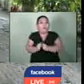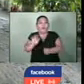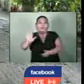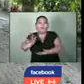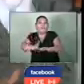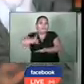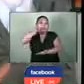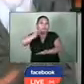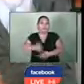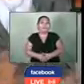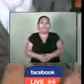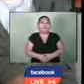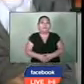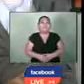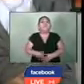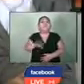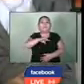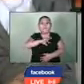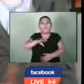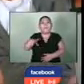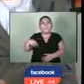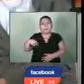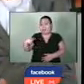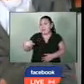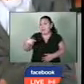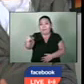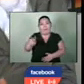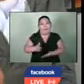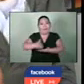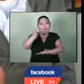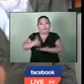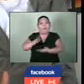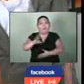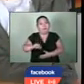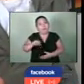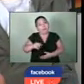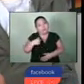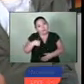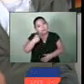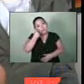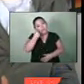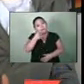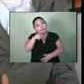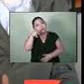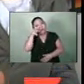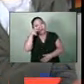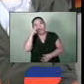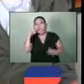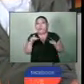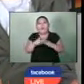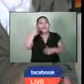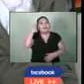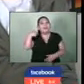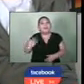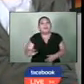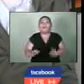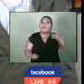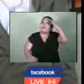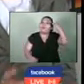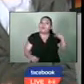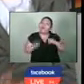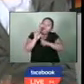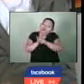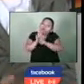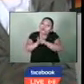mascotas. Todas las familias tienen un perrito y vienen con su perrito y he observado que lo tratan como un niño o una niña.